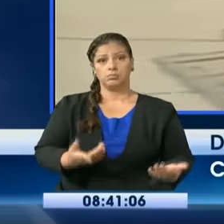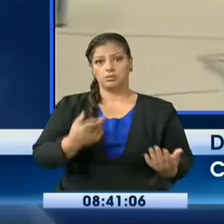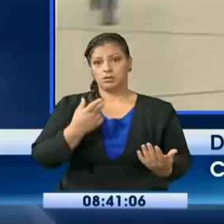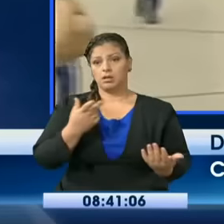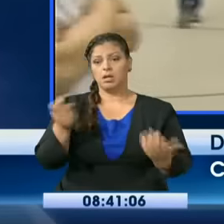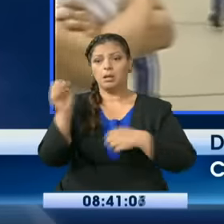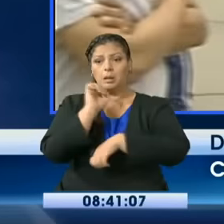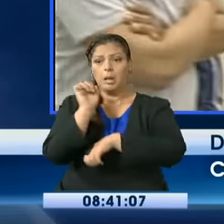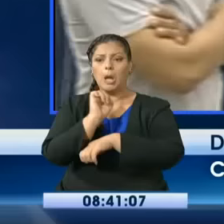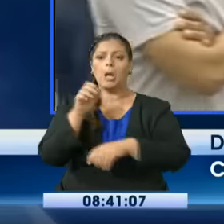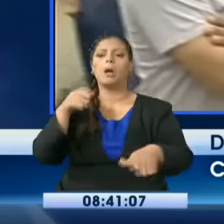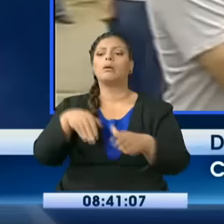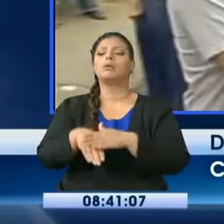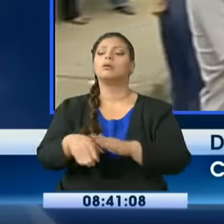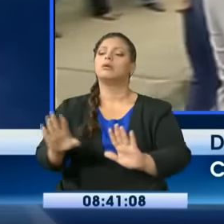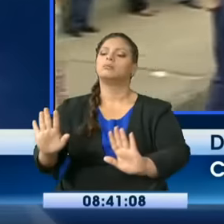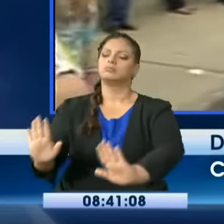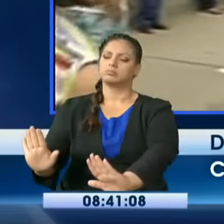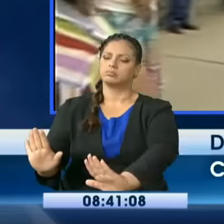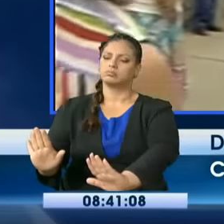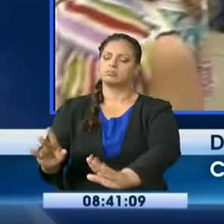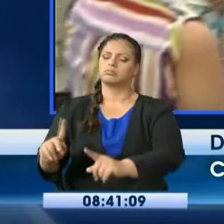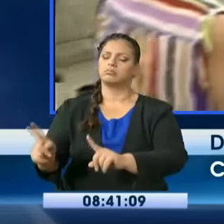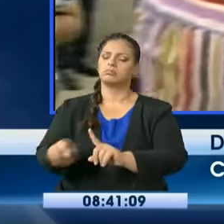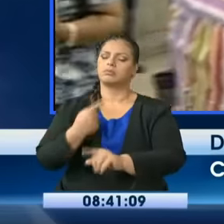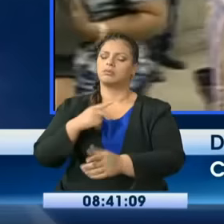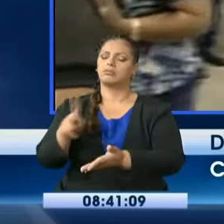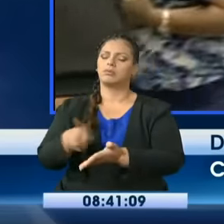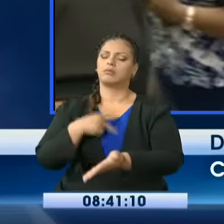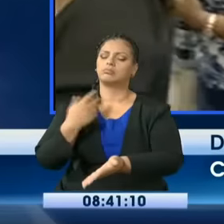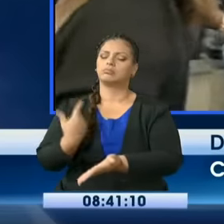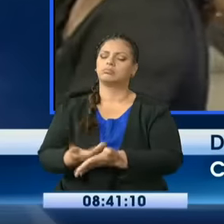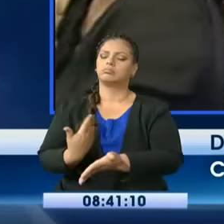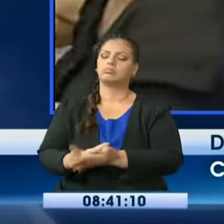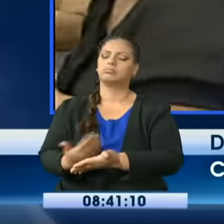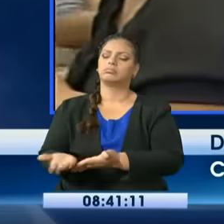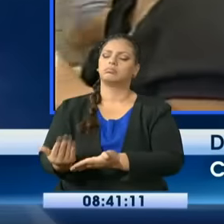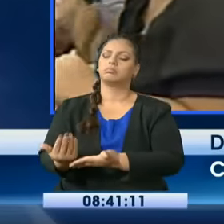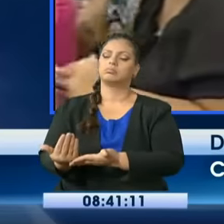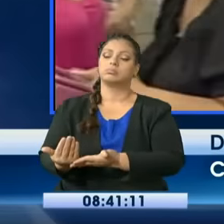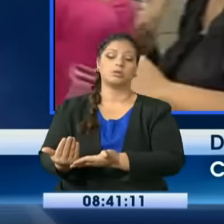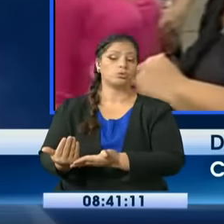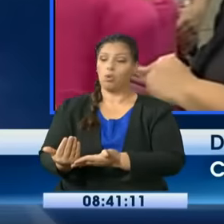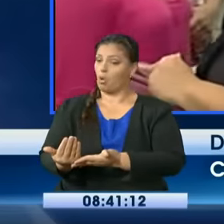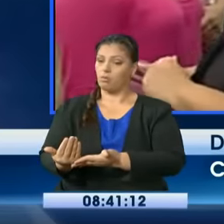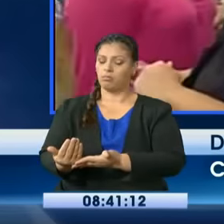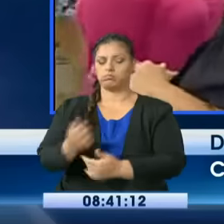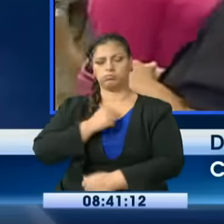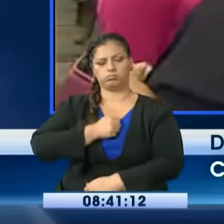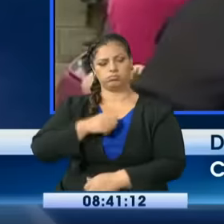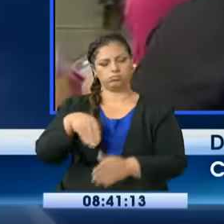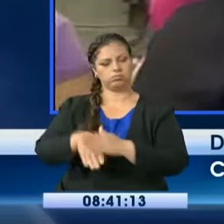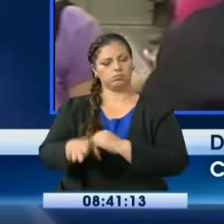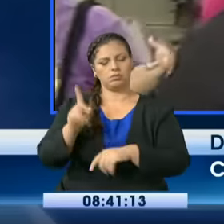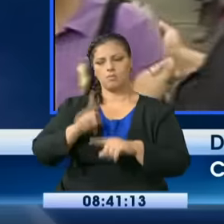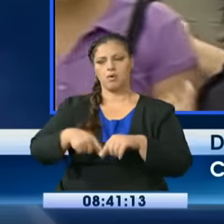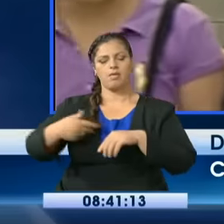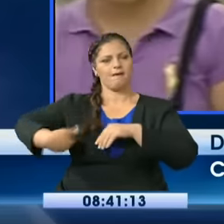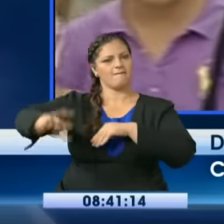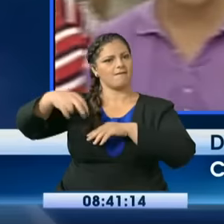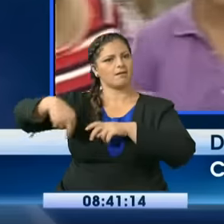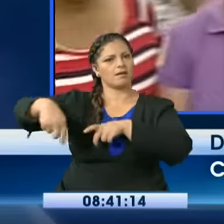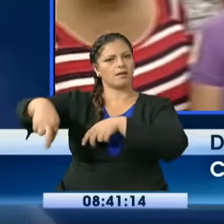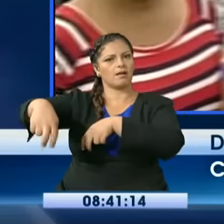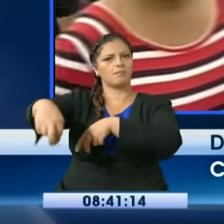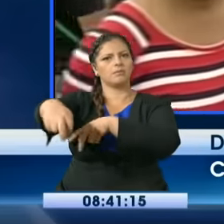pagan el peaje en la caseta, les permiten que los alumnos tengan que caminar entre 500 a 700 desde la puerta principal